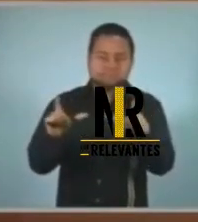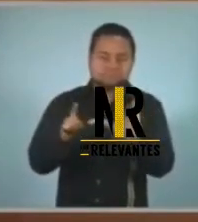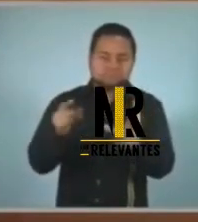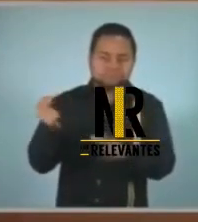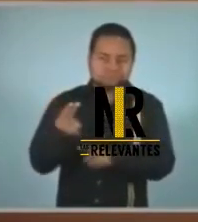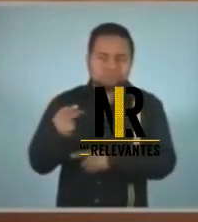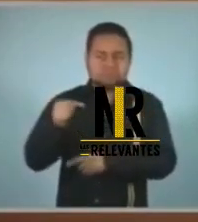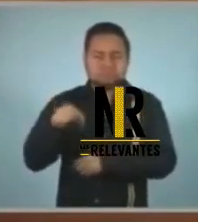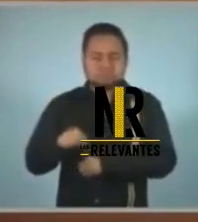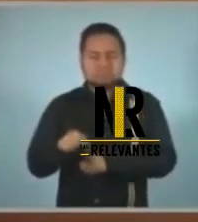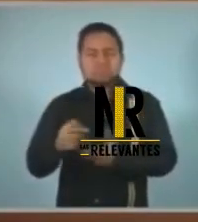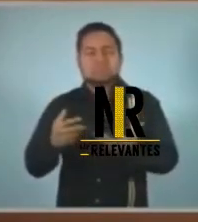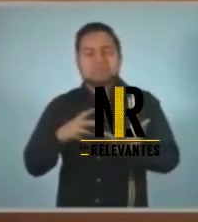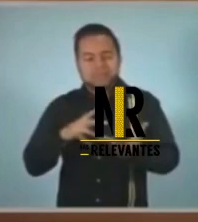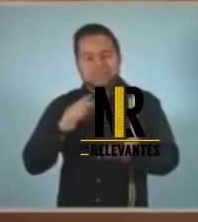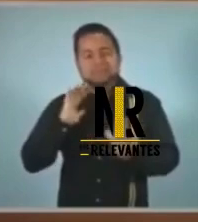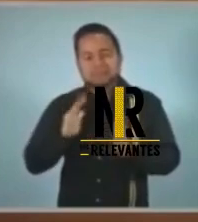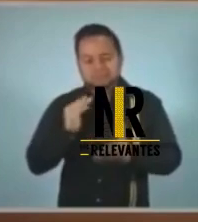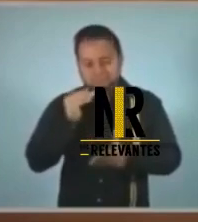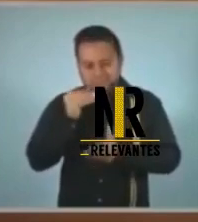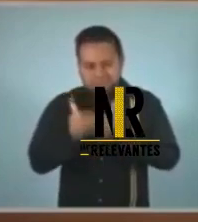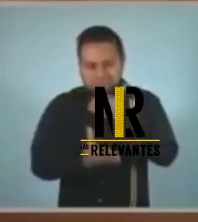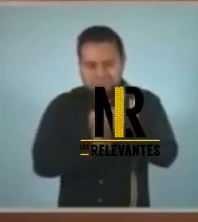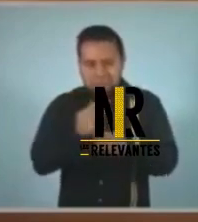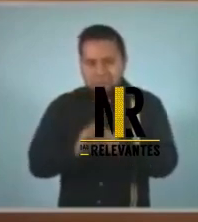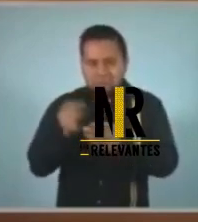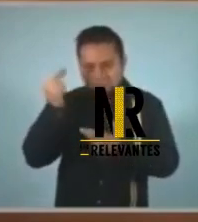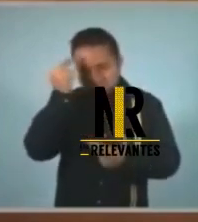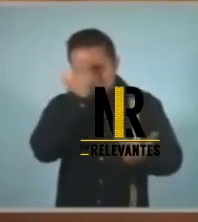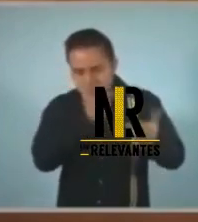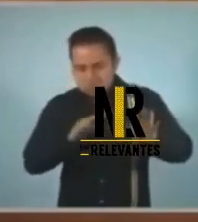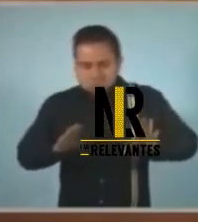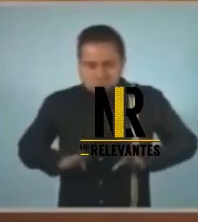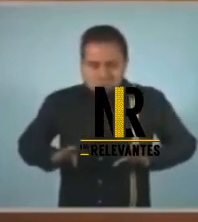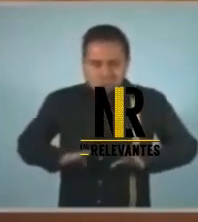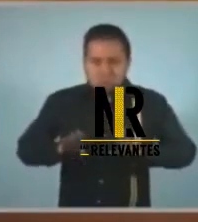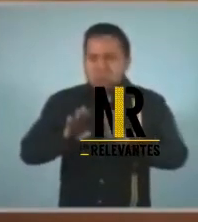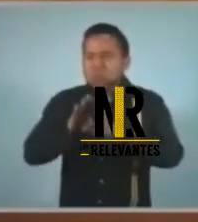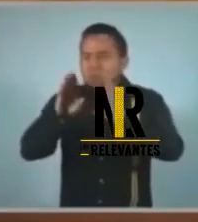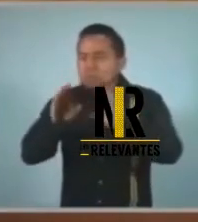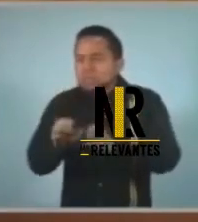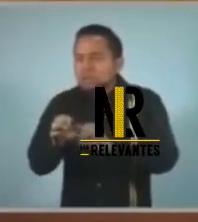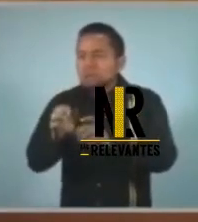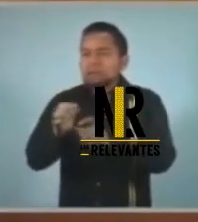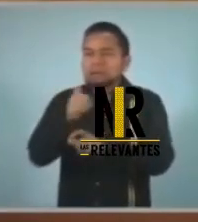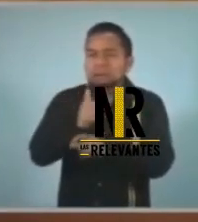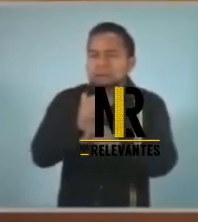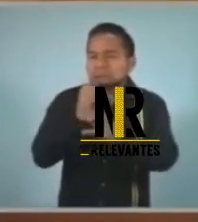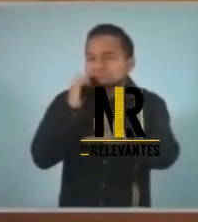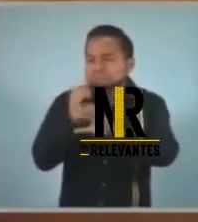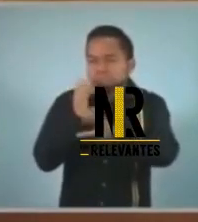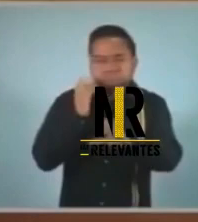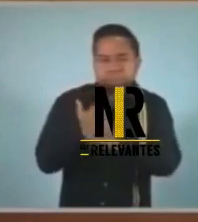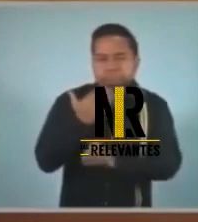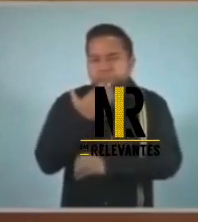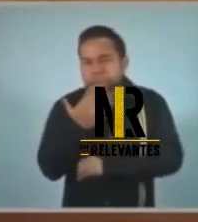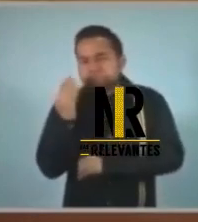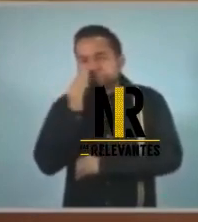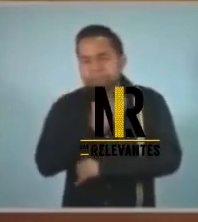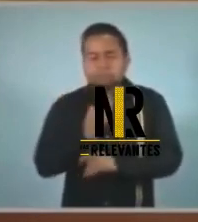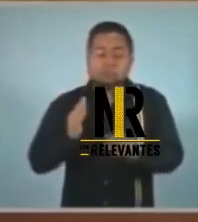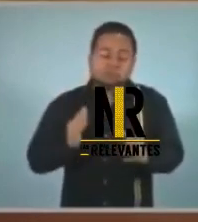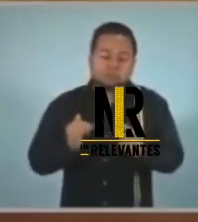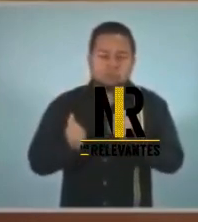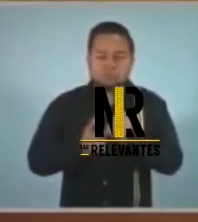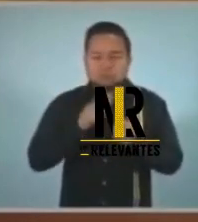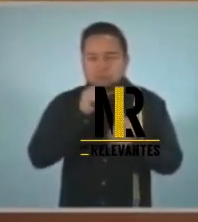Entonces estamos entrando también en un proceso de revisión del estatus de cada una de las rutas y unidades. Parte también